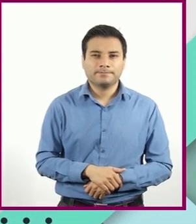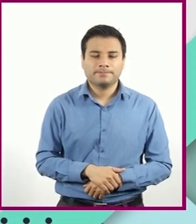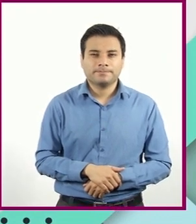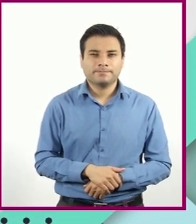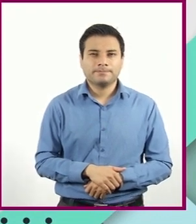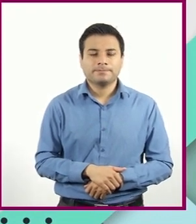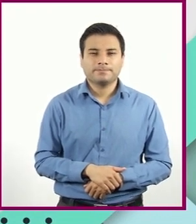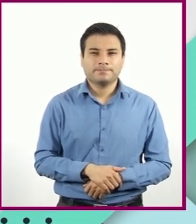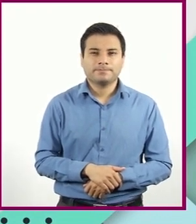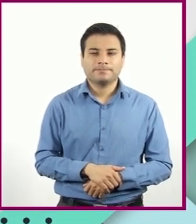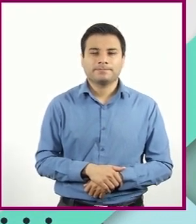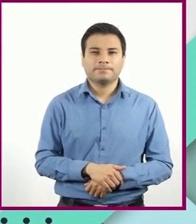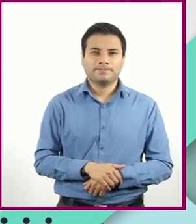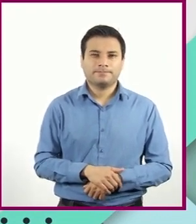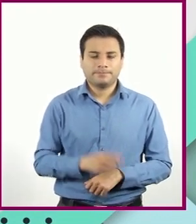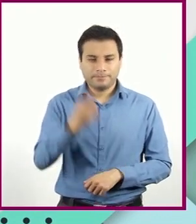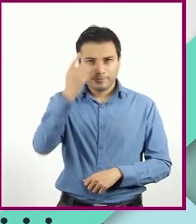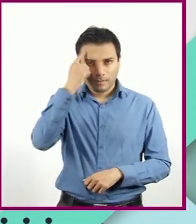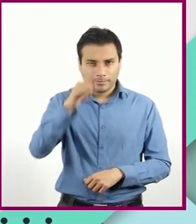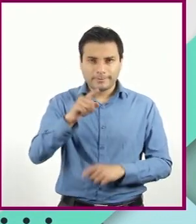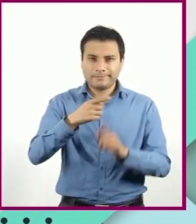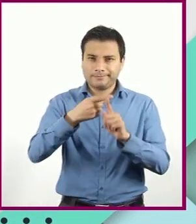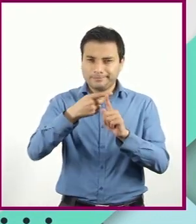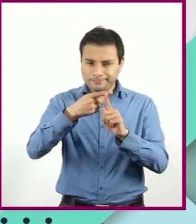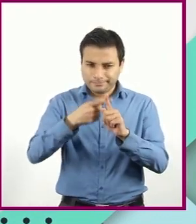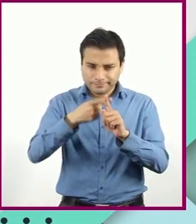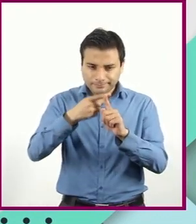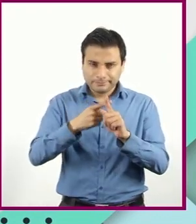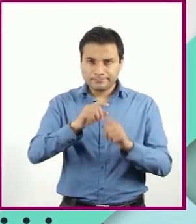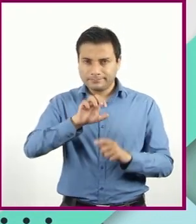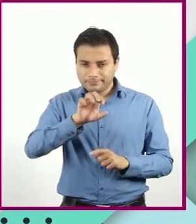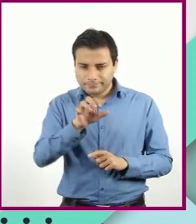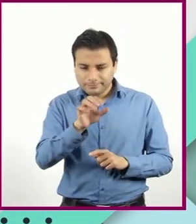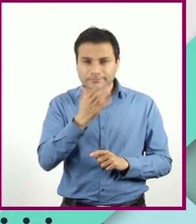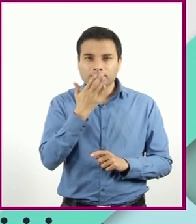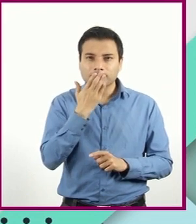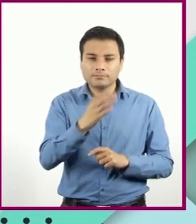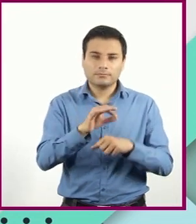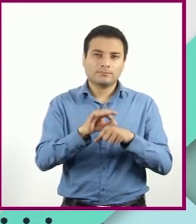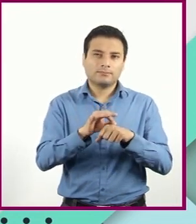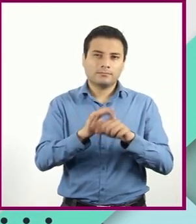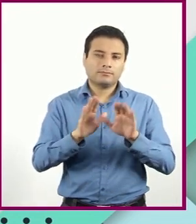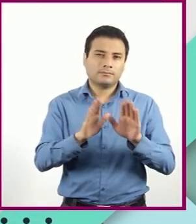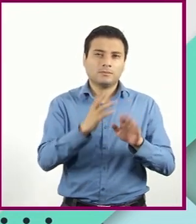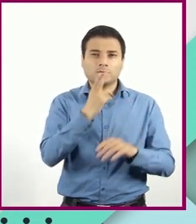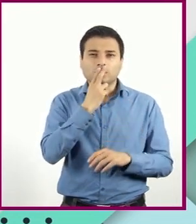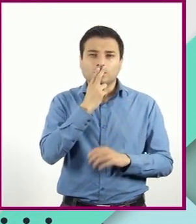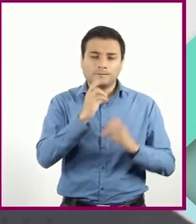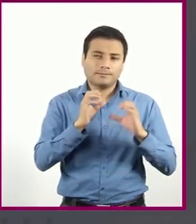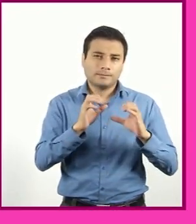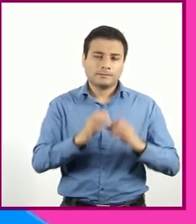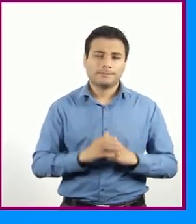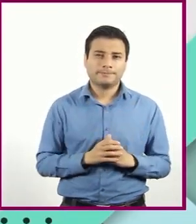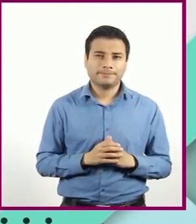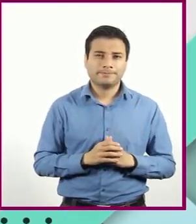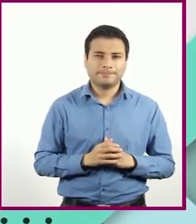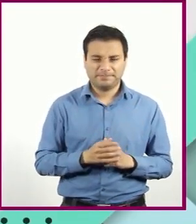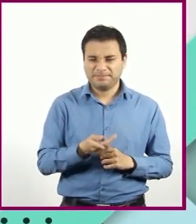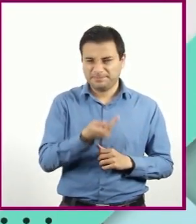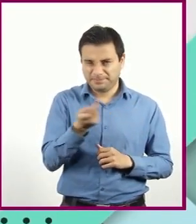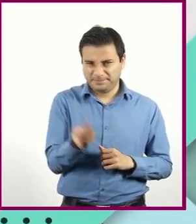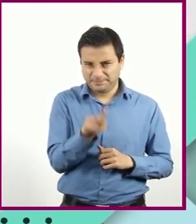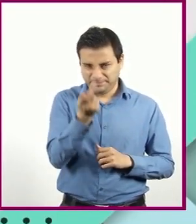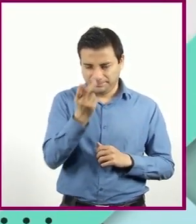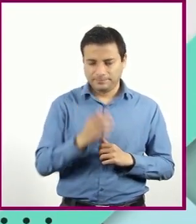la temperatura adecuada y conservar en buen estado el producto cárnico del supermercado. Retomemos la pregunta